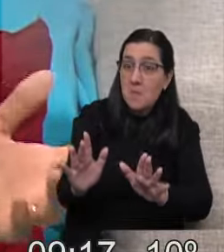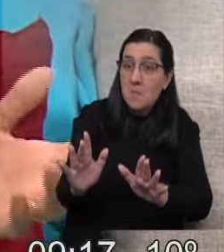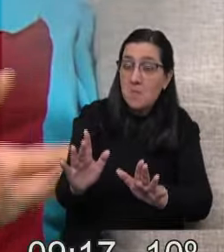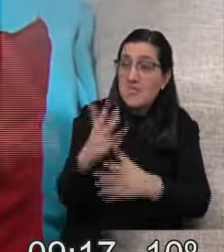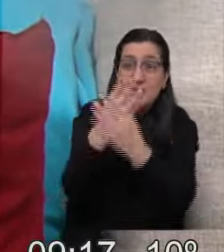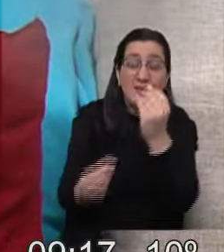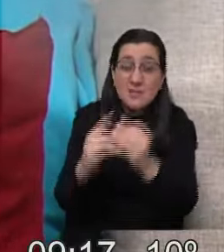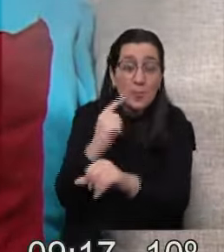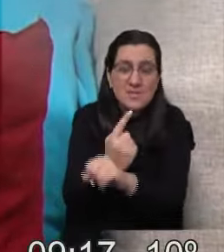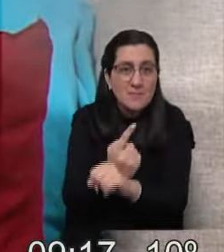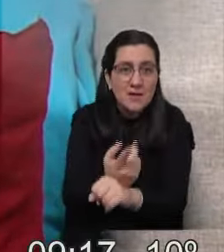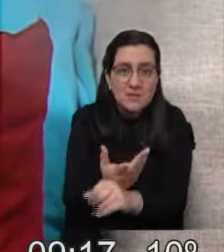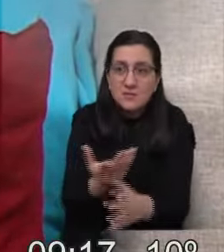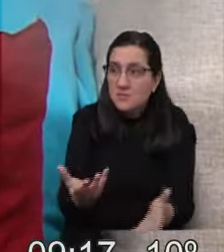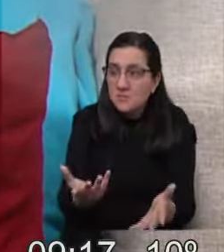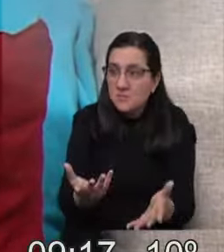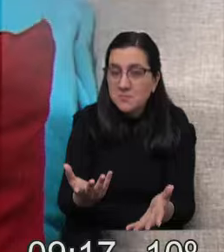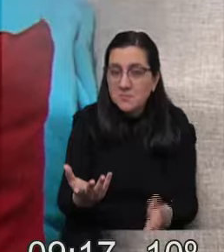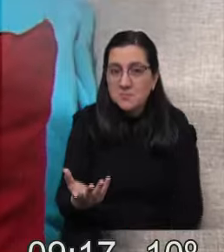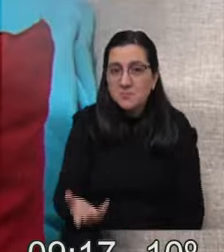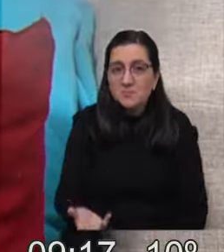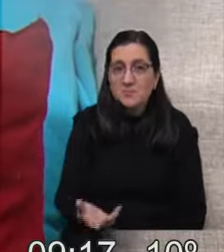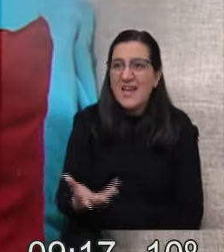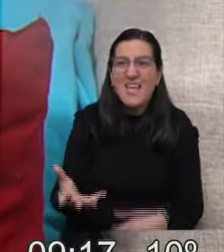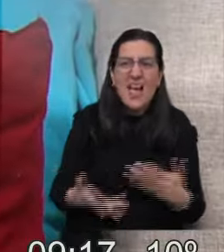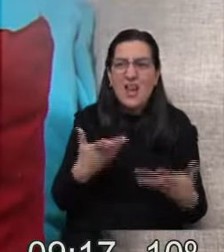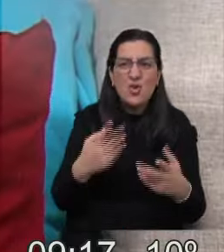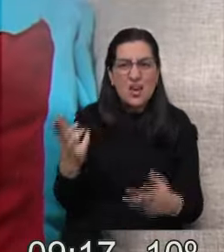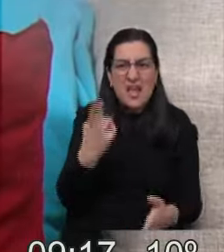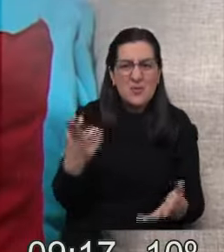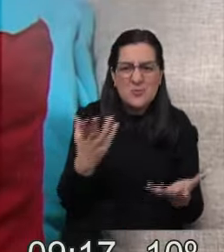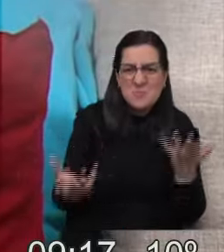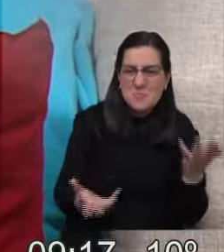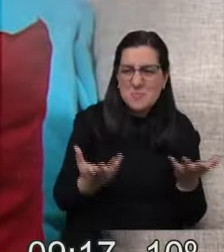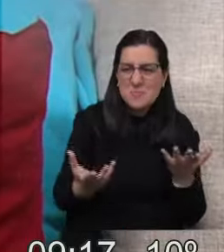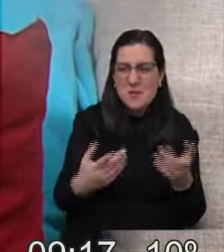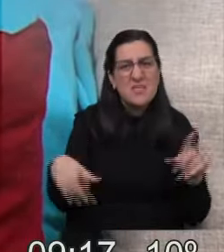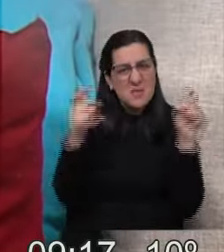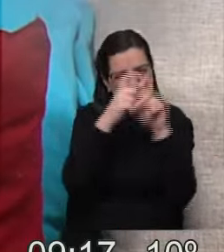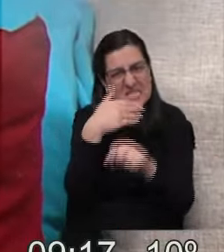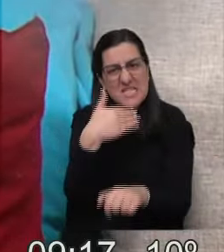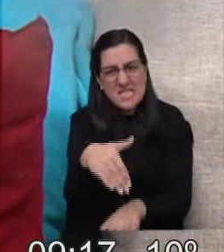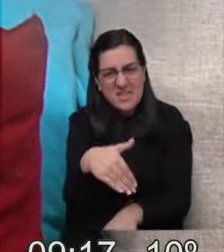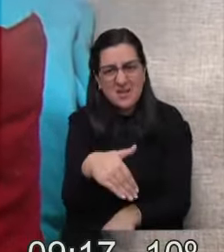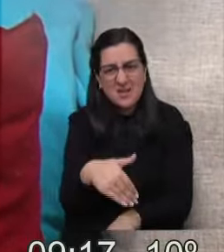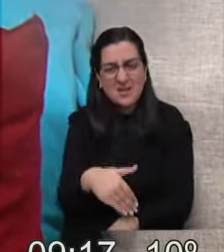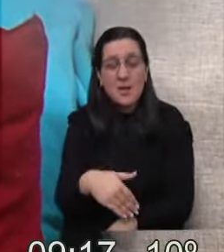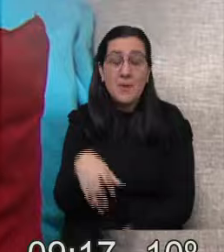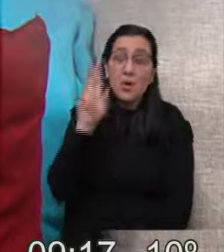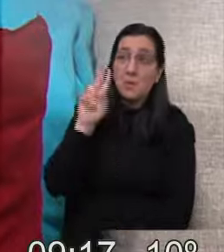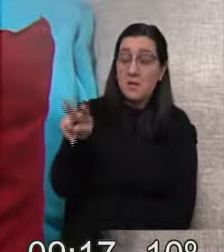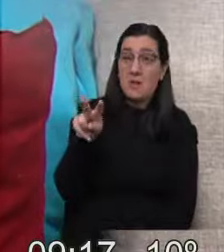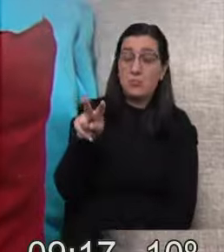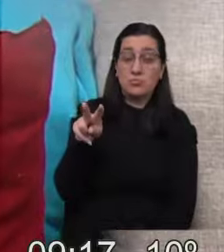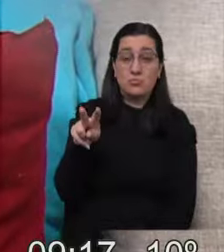y decís, bueno, se va a quedar con la chica. Hay algo que está pasando ahí y que cuesta entender para quienes miramos desde